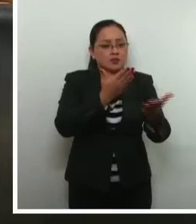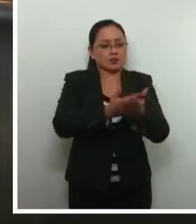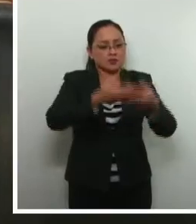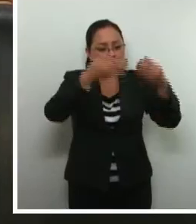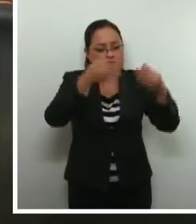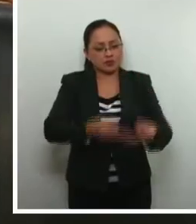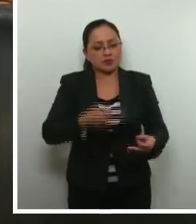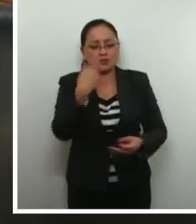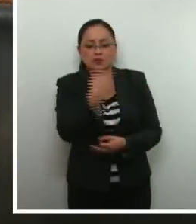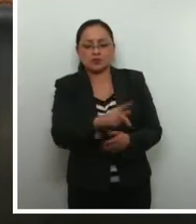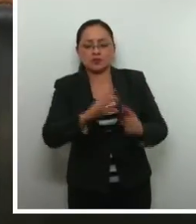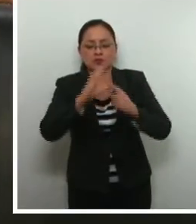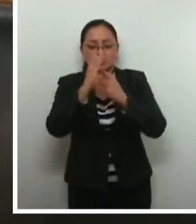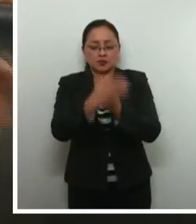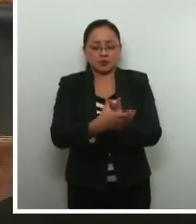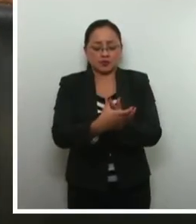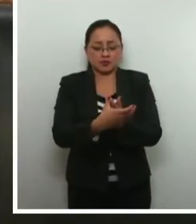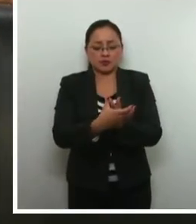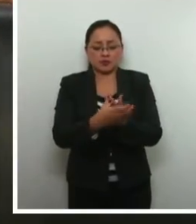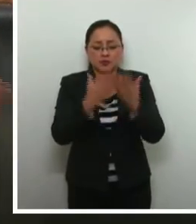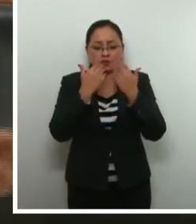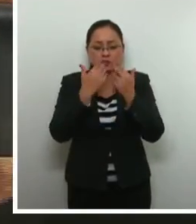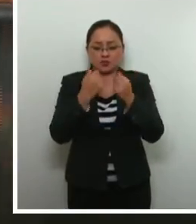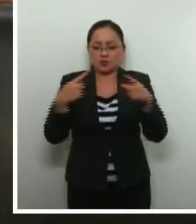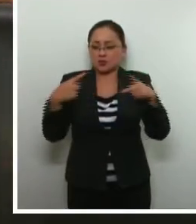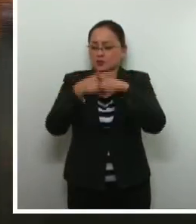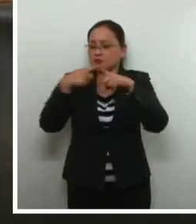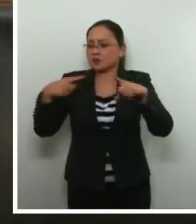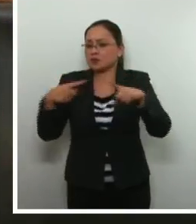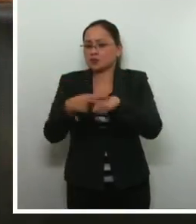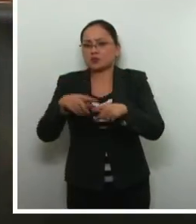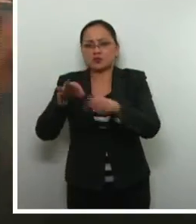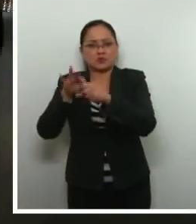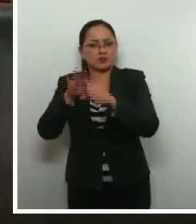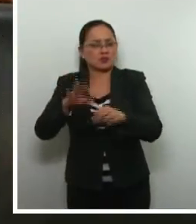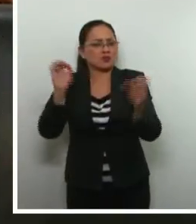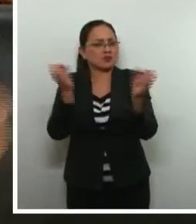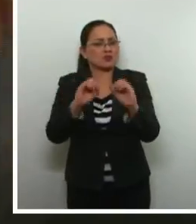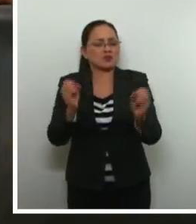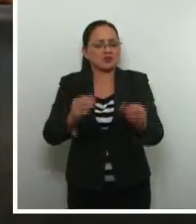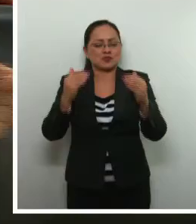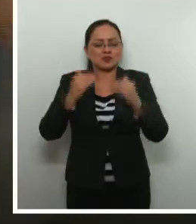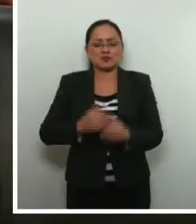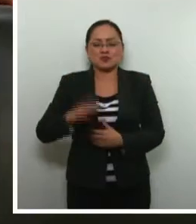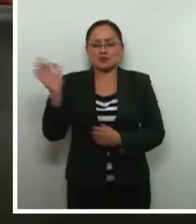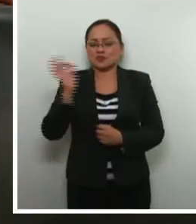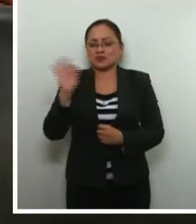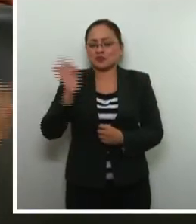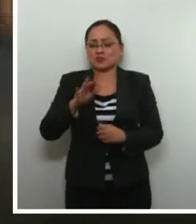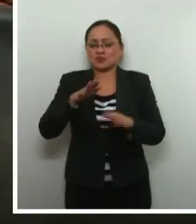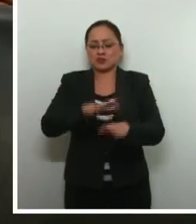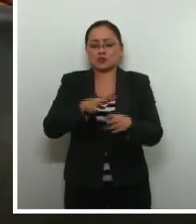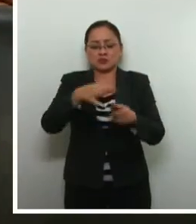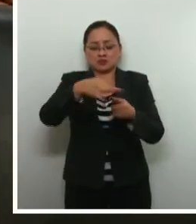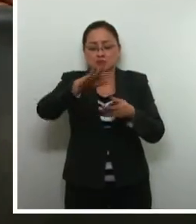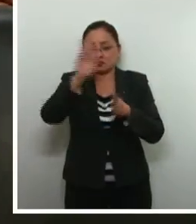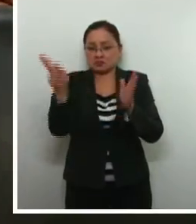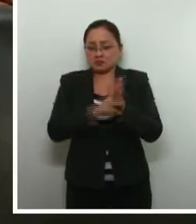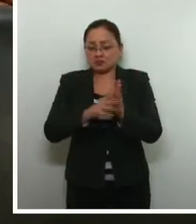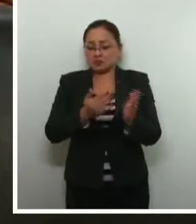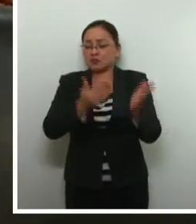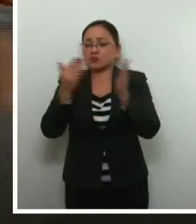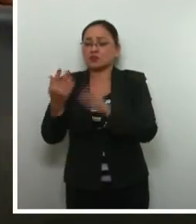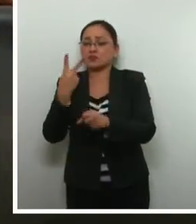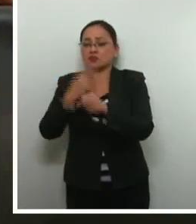la comisión, entonces no hay ninguna contradicción de votaciones. Si hubiera sido sobre las reservas